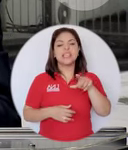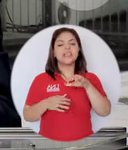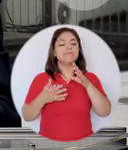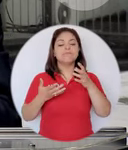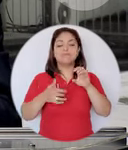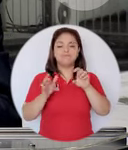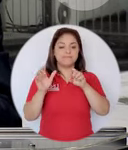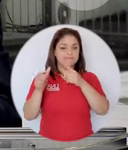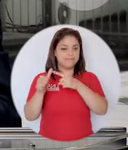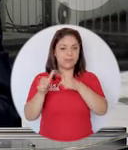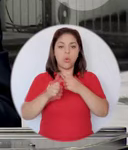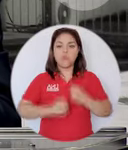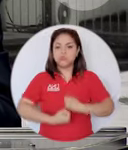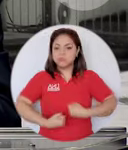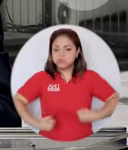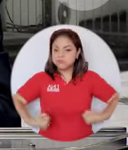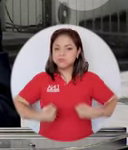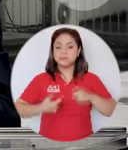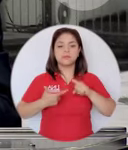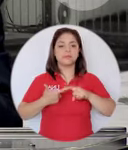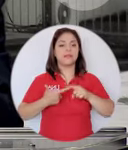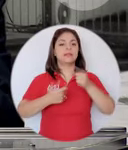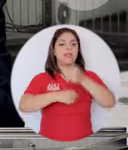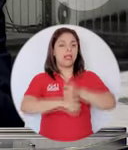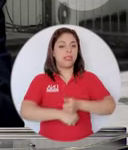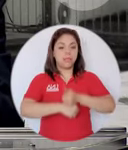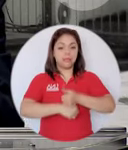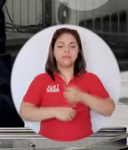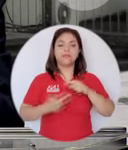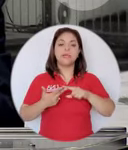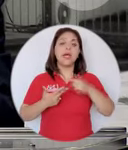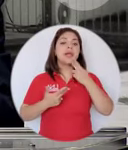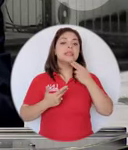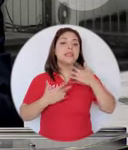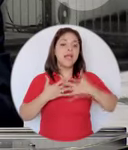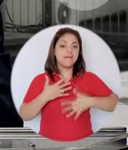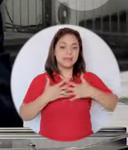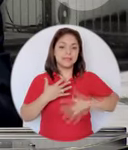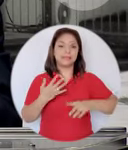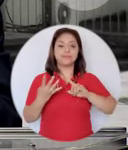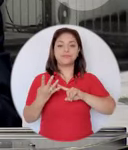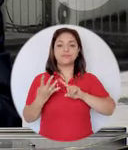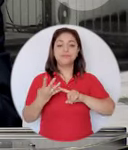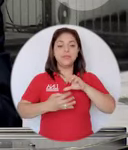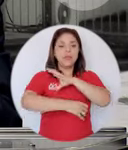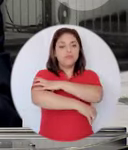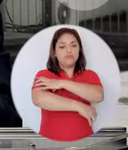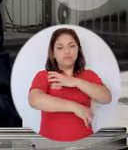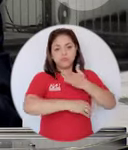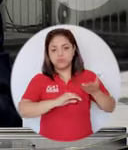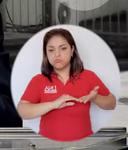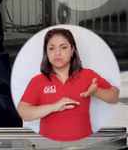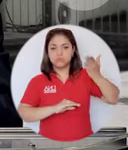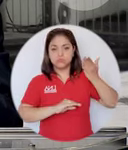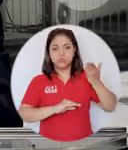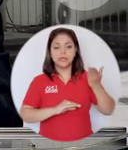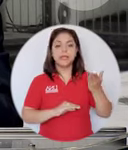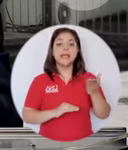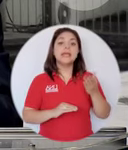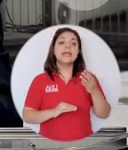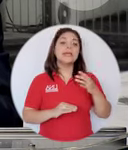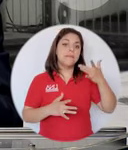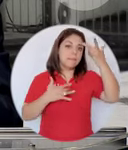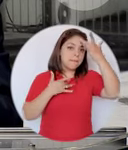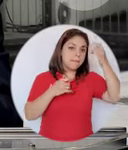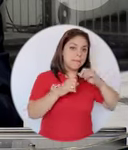fundamentalmente inducidas por obesidad, sedentarismo, diabetes, hipertensión arterial, vamos a tener de que